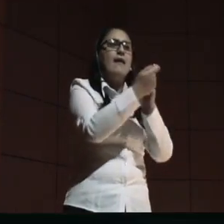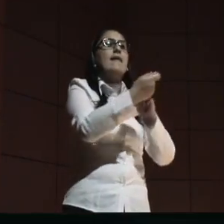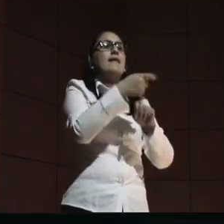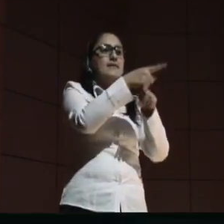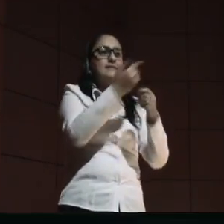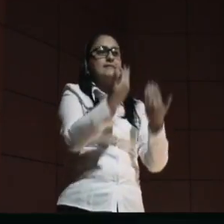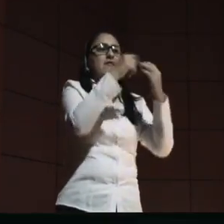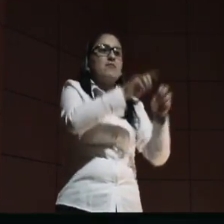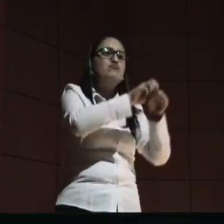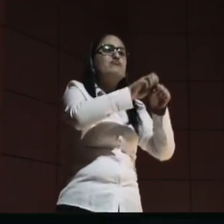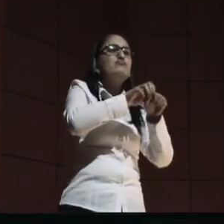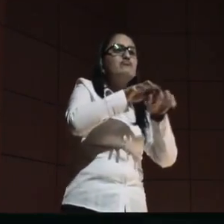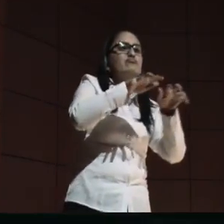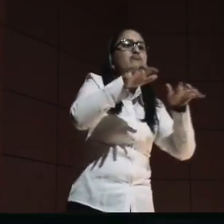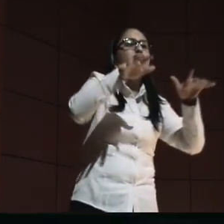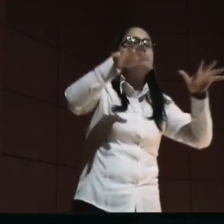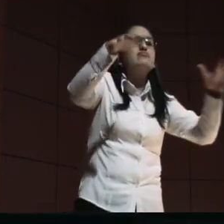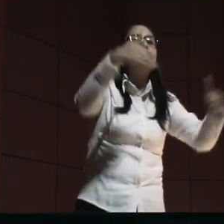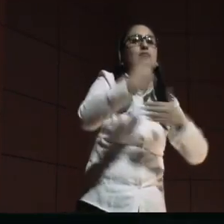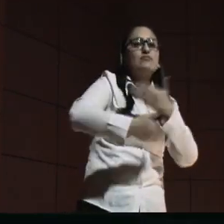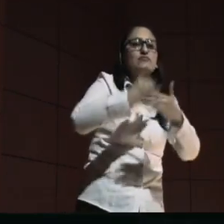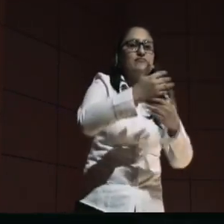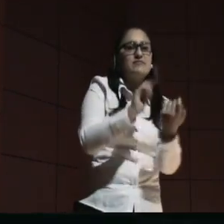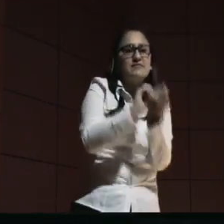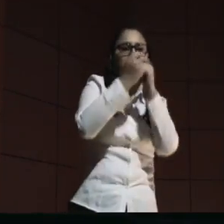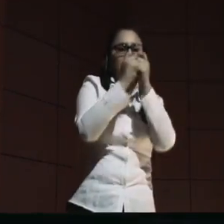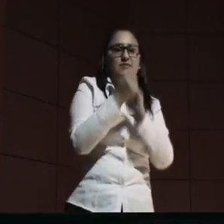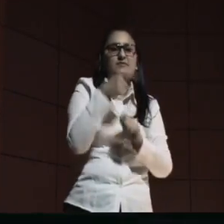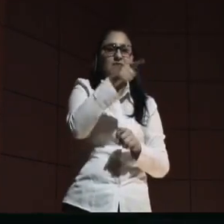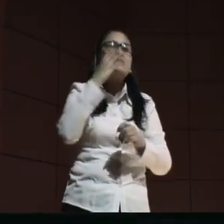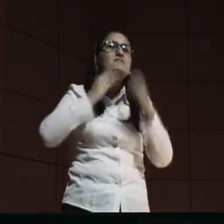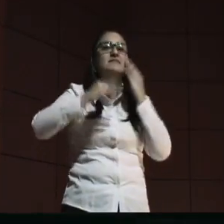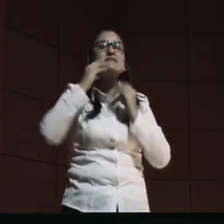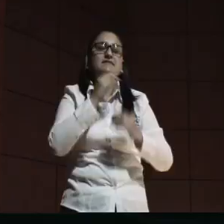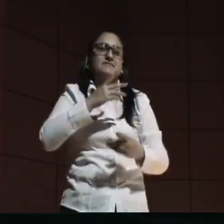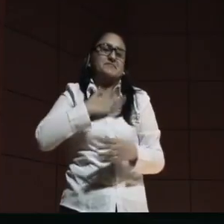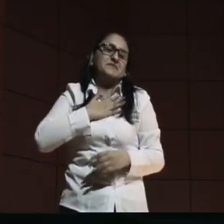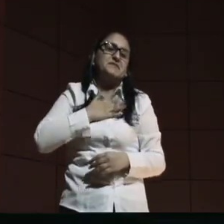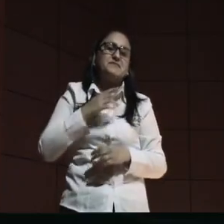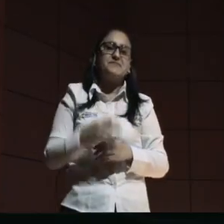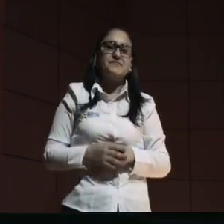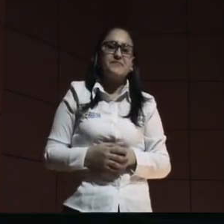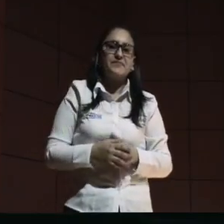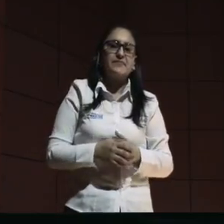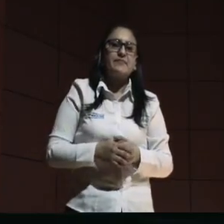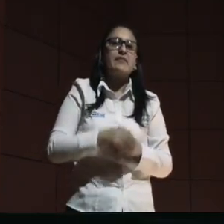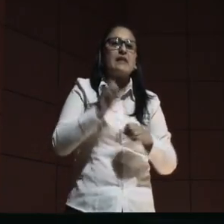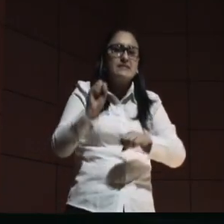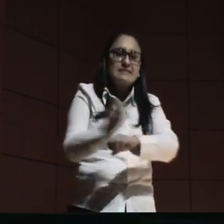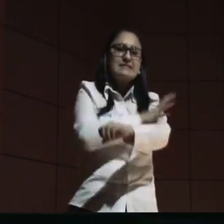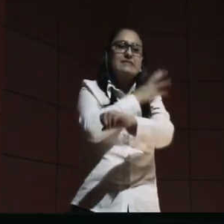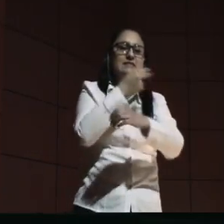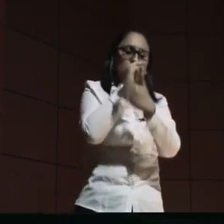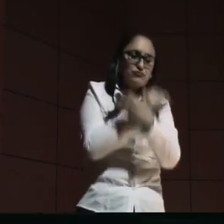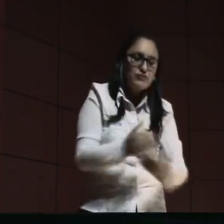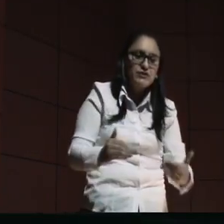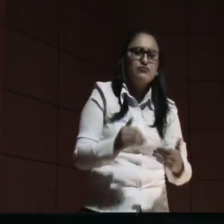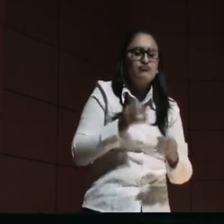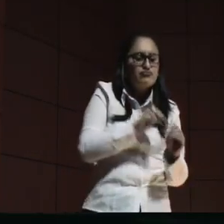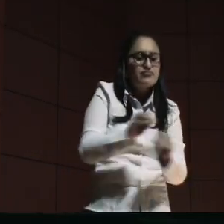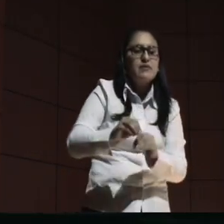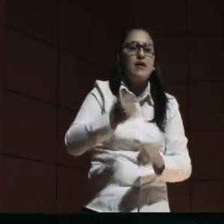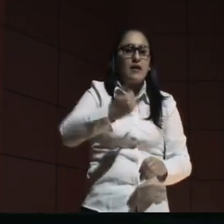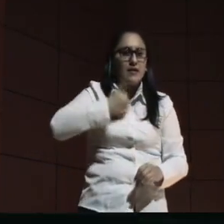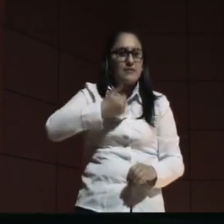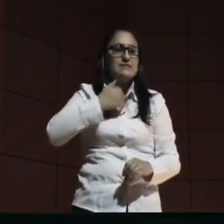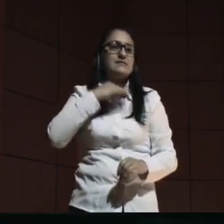en multiplicadores responsables del concepto transformador desde su experiencia personal. Sensibilizar a los niños, niñas,